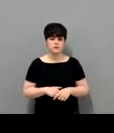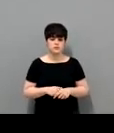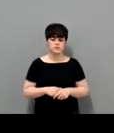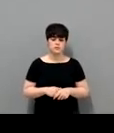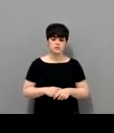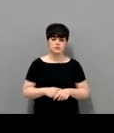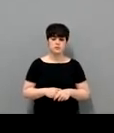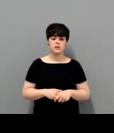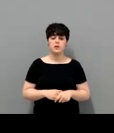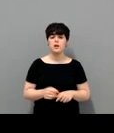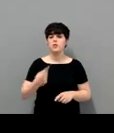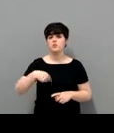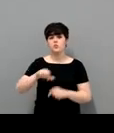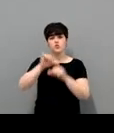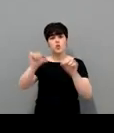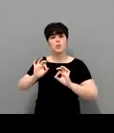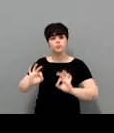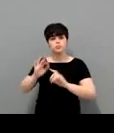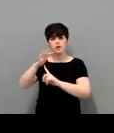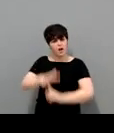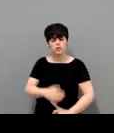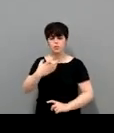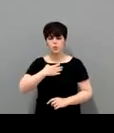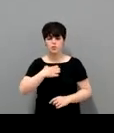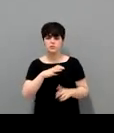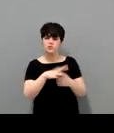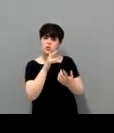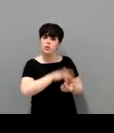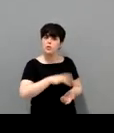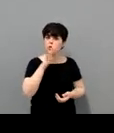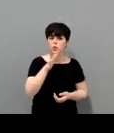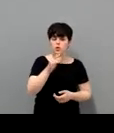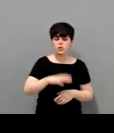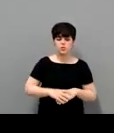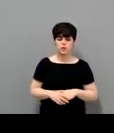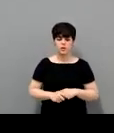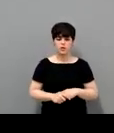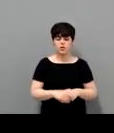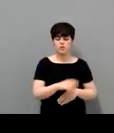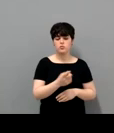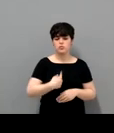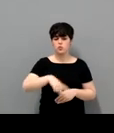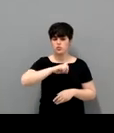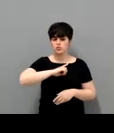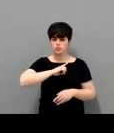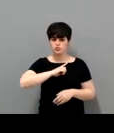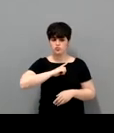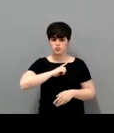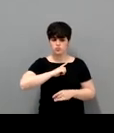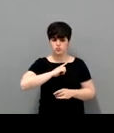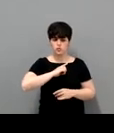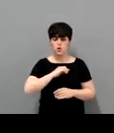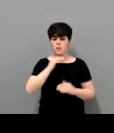No nos pueden excluir de este modo. ¿Por qué pasa esto? Porque somos menos.